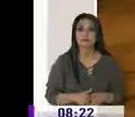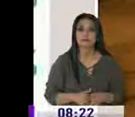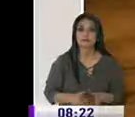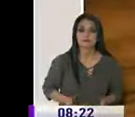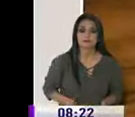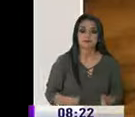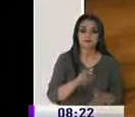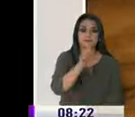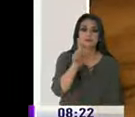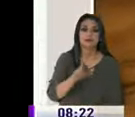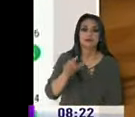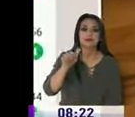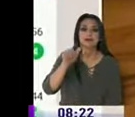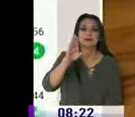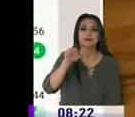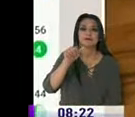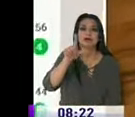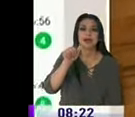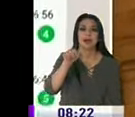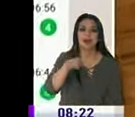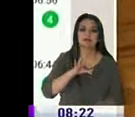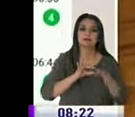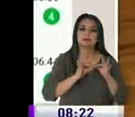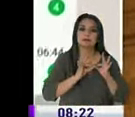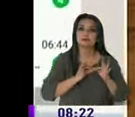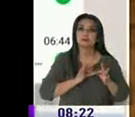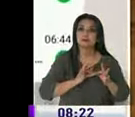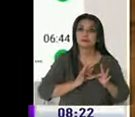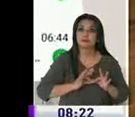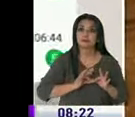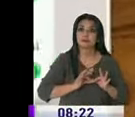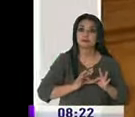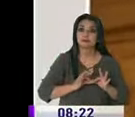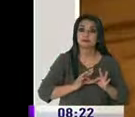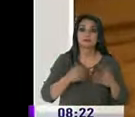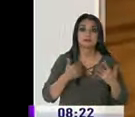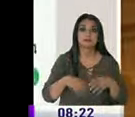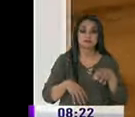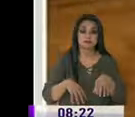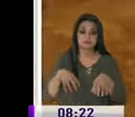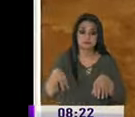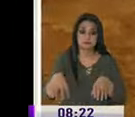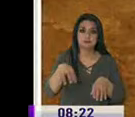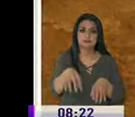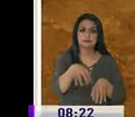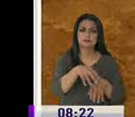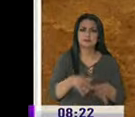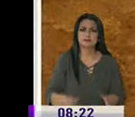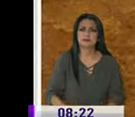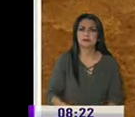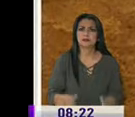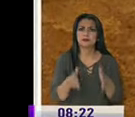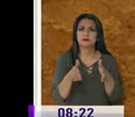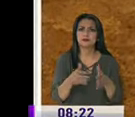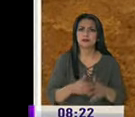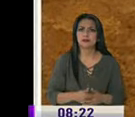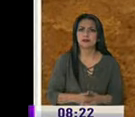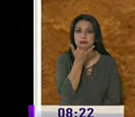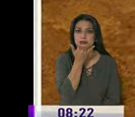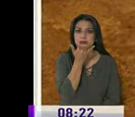absolutamente integral de esa zona en la cual los vecinos están haciéndonos ver la problemática que tiene. O sea, ahí, mire,